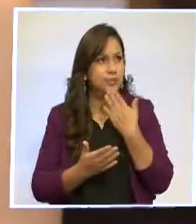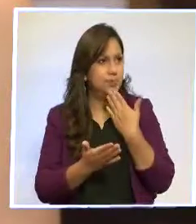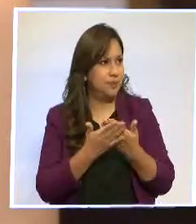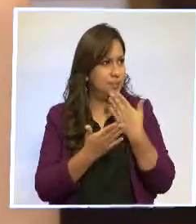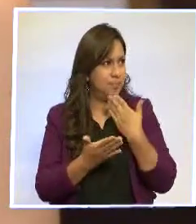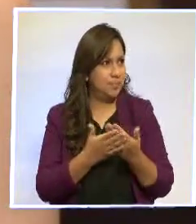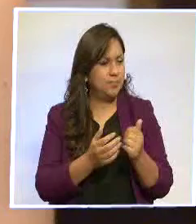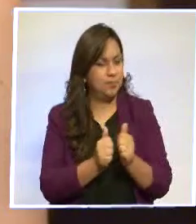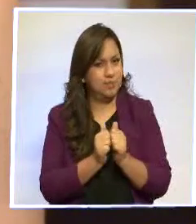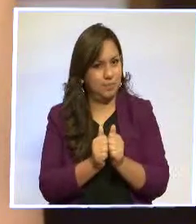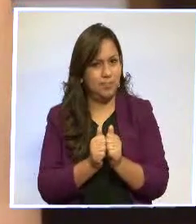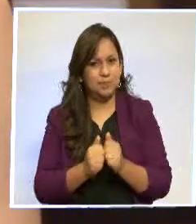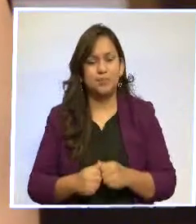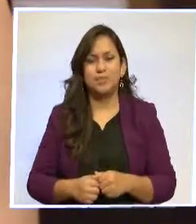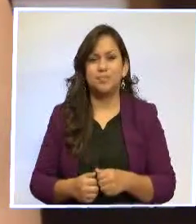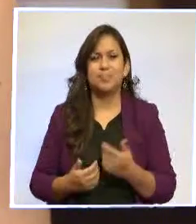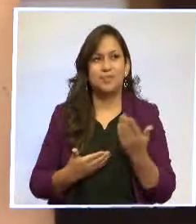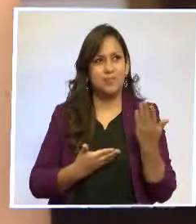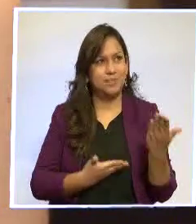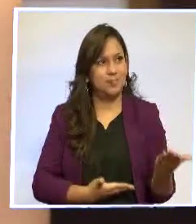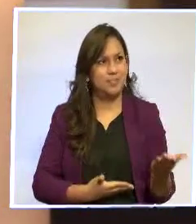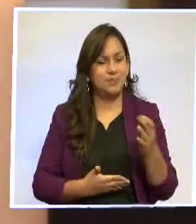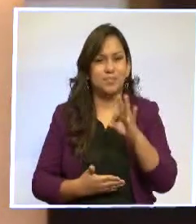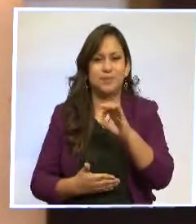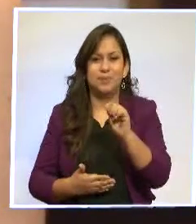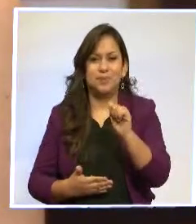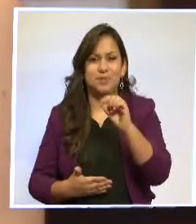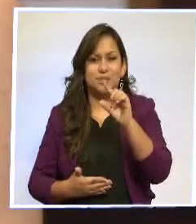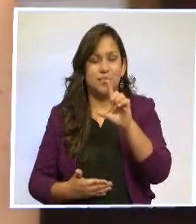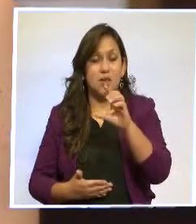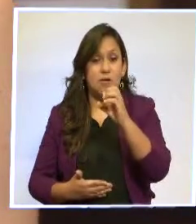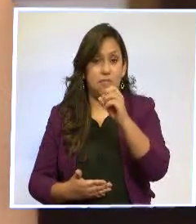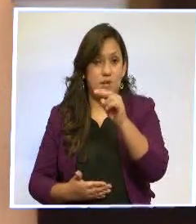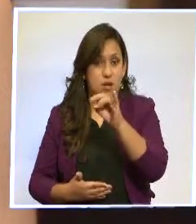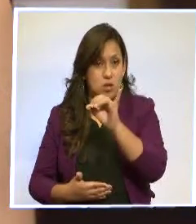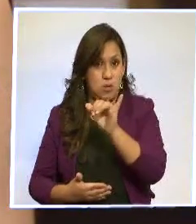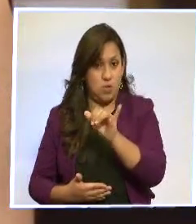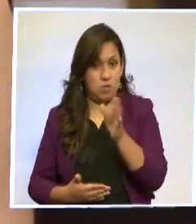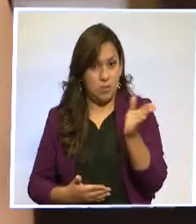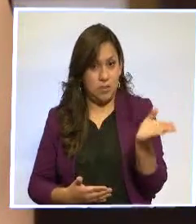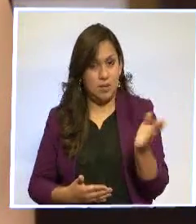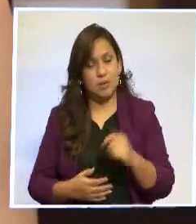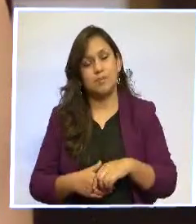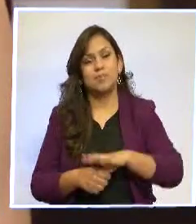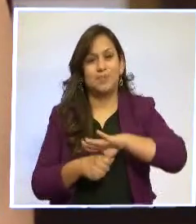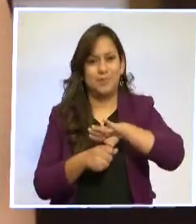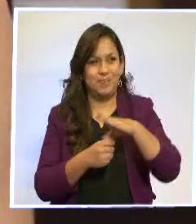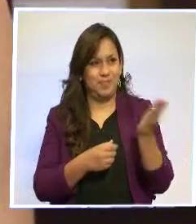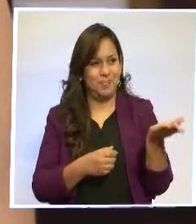gracias por habernos acompañado. Van der Falconi, ex canciller de la República, hablando y